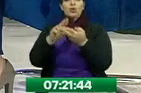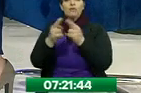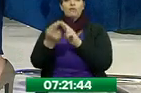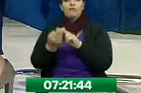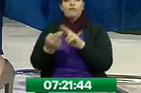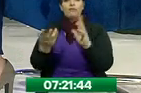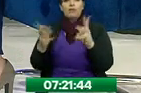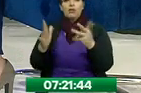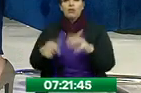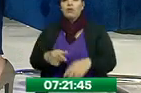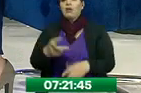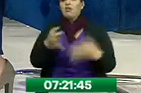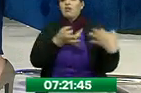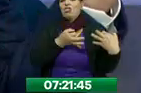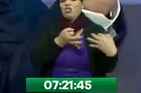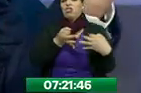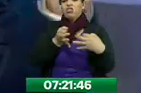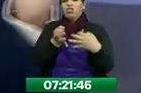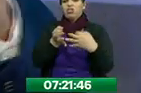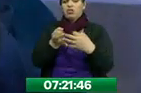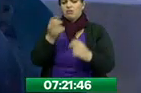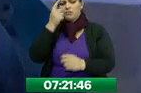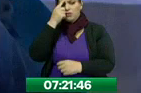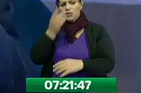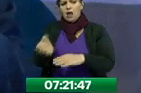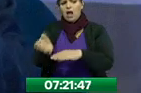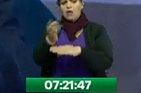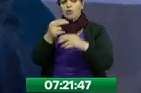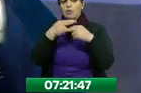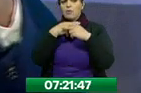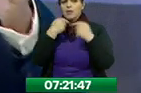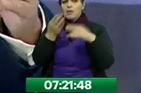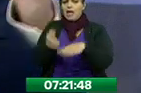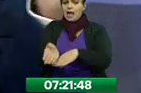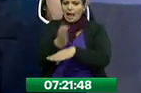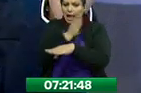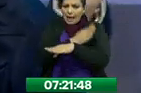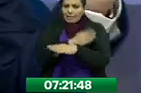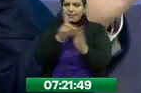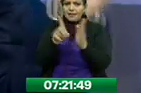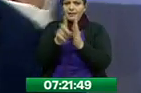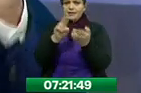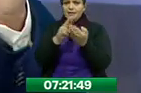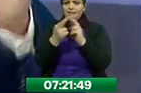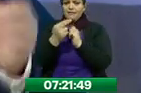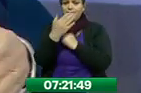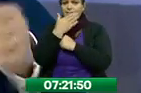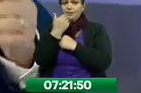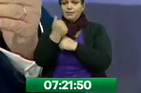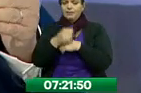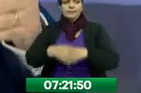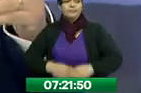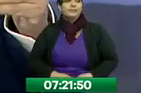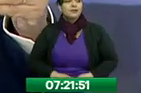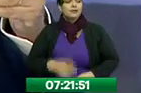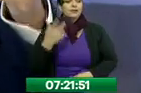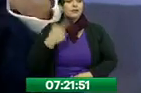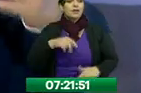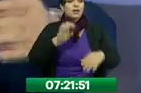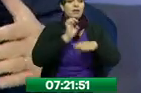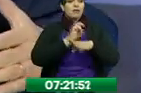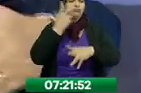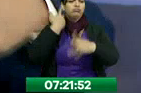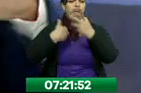Mire, si usted mira la historia reciente del Ecuador, en los últimos 20, 30, 40 años siempre se habla de